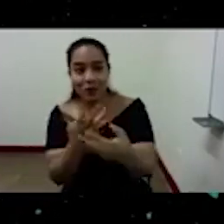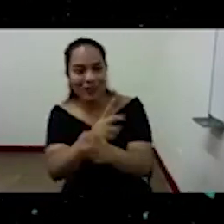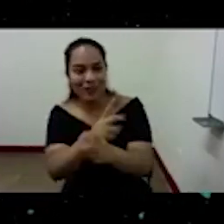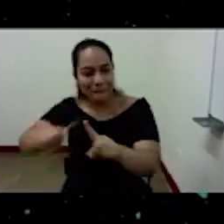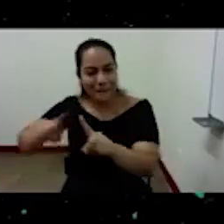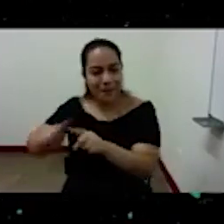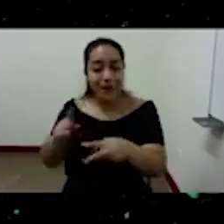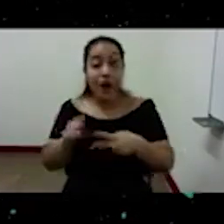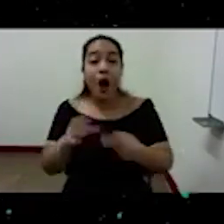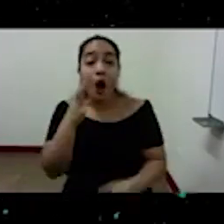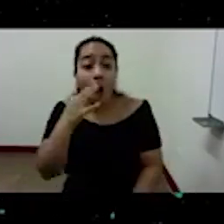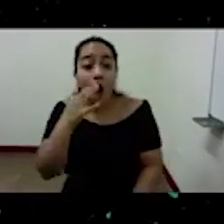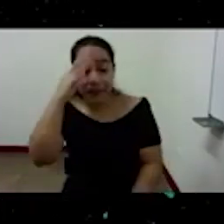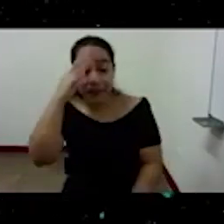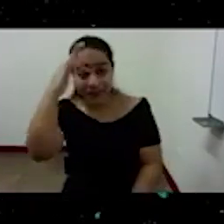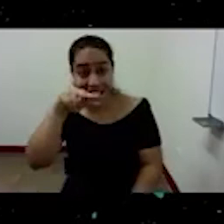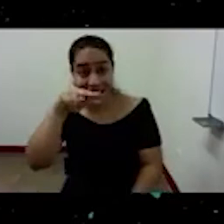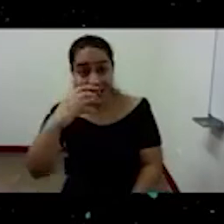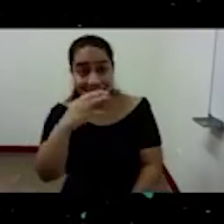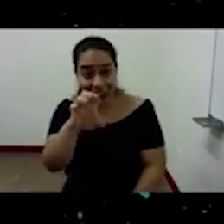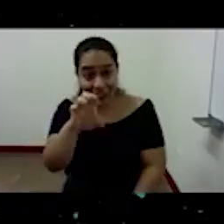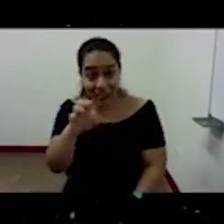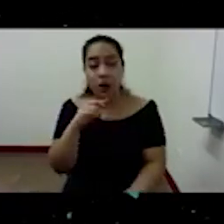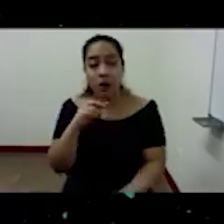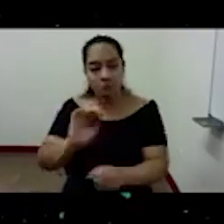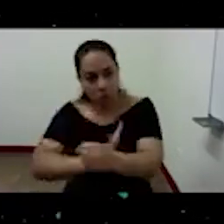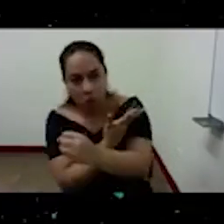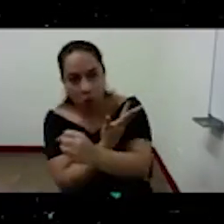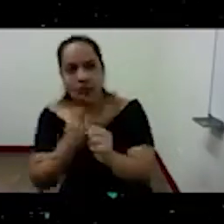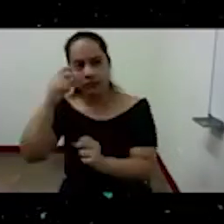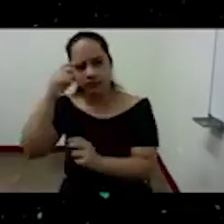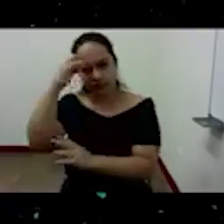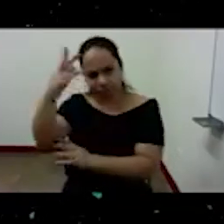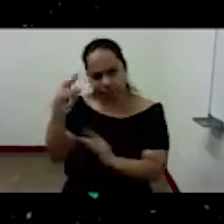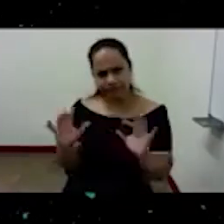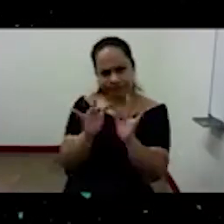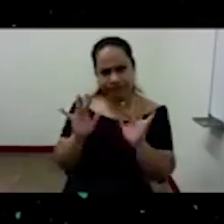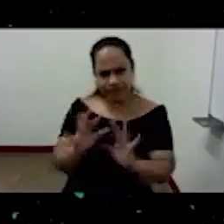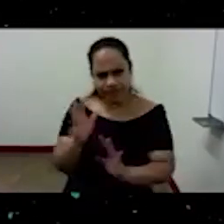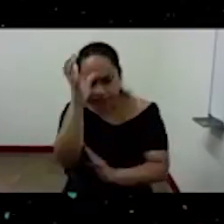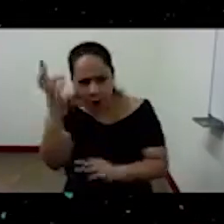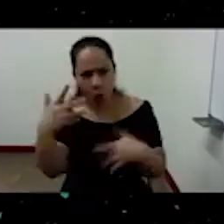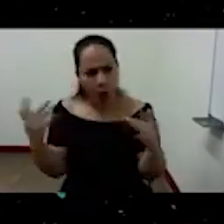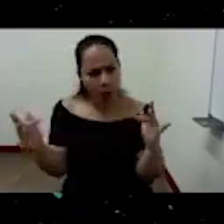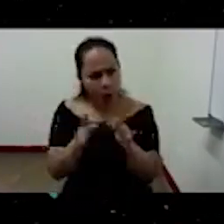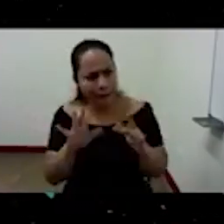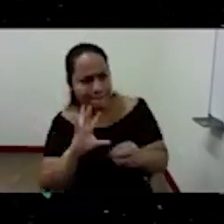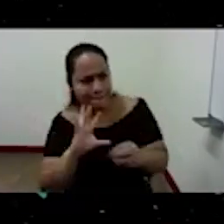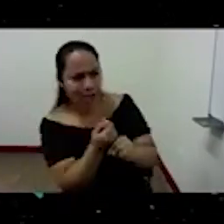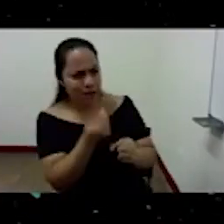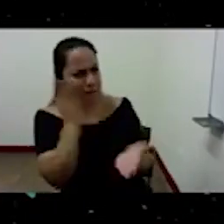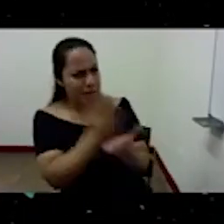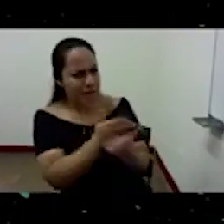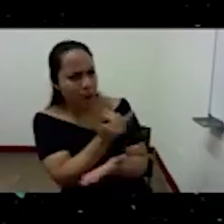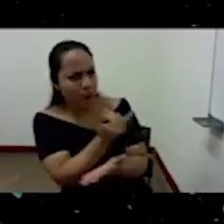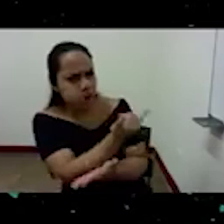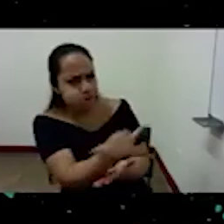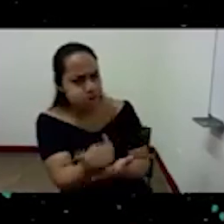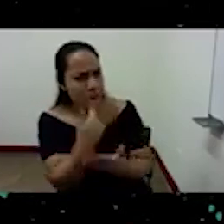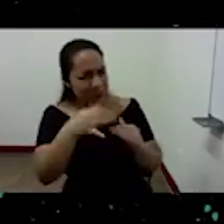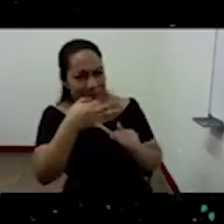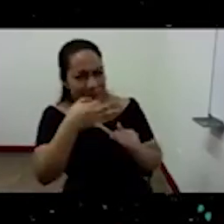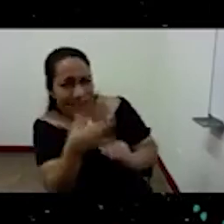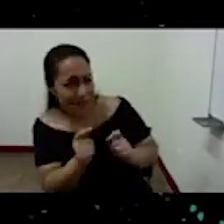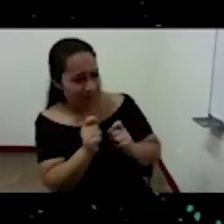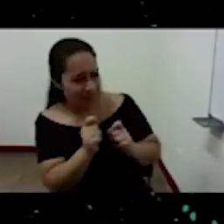Nietzsche poeta y filósofo, en todo caso lanzando nuestra partida con el arte como acontecimiento más que como verdad,